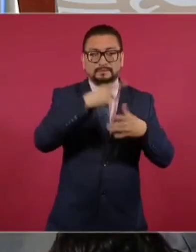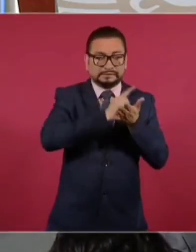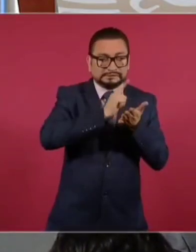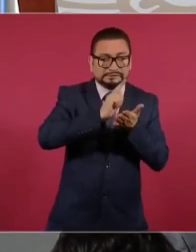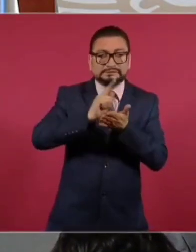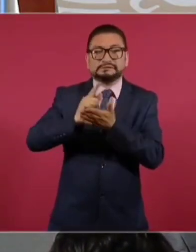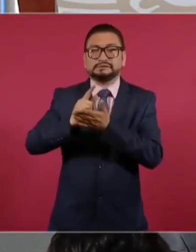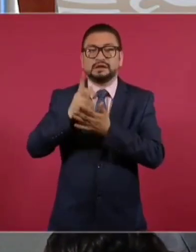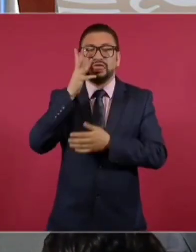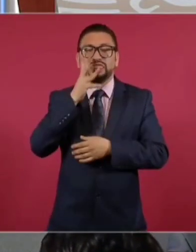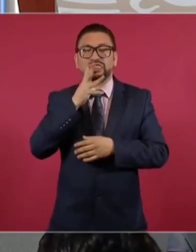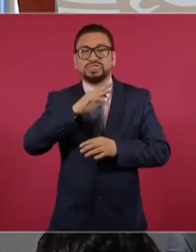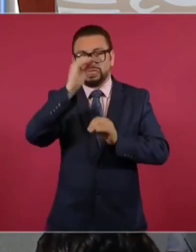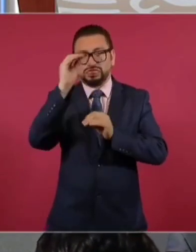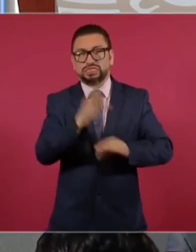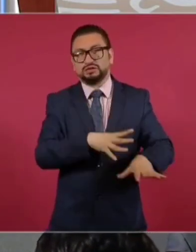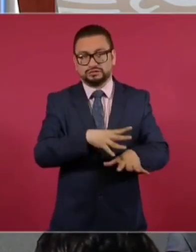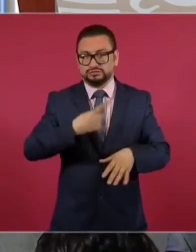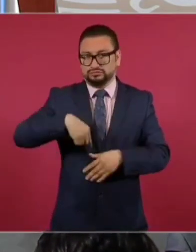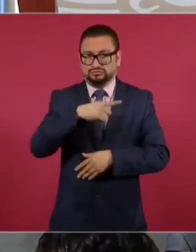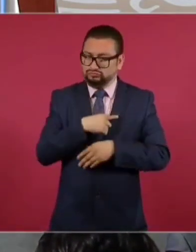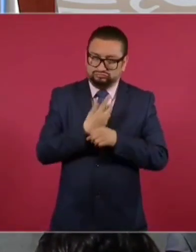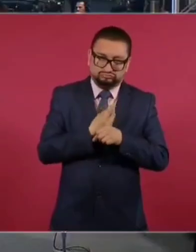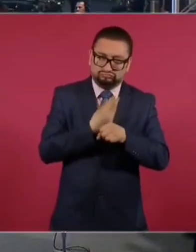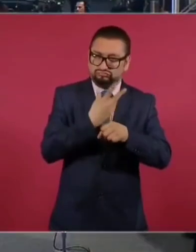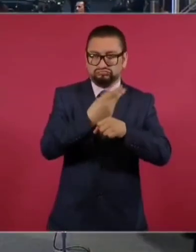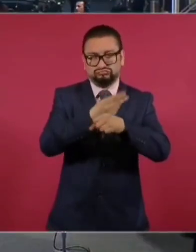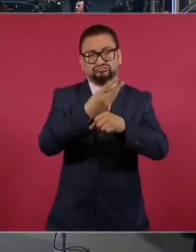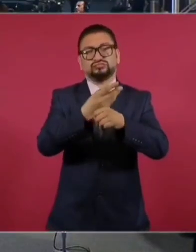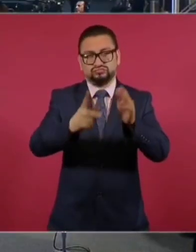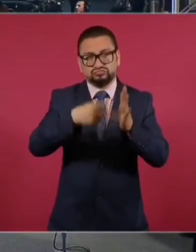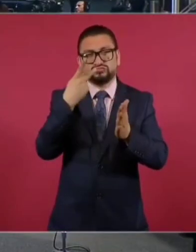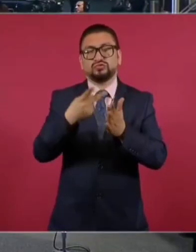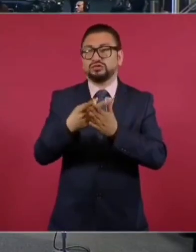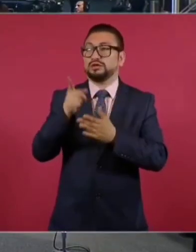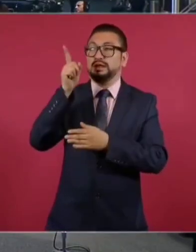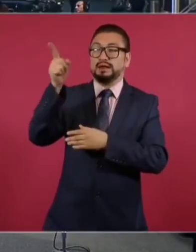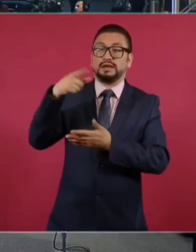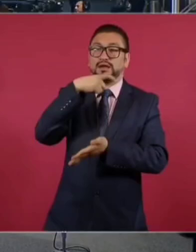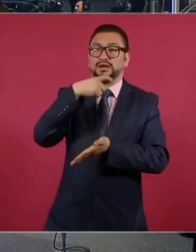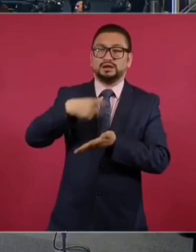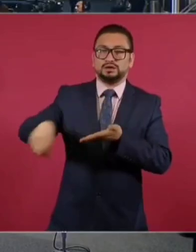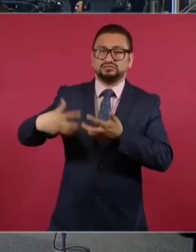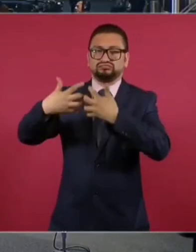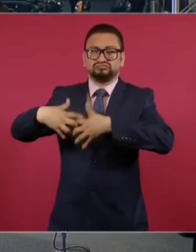casi convertidas en chatarra, las rehabilitamos, compramos una refinería